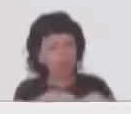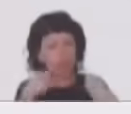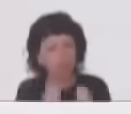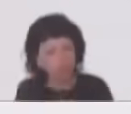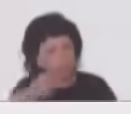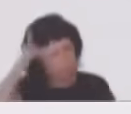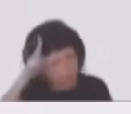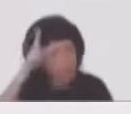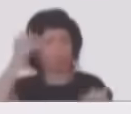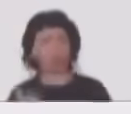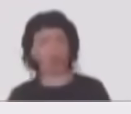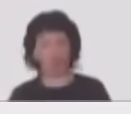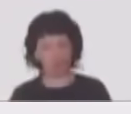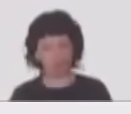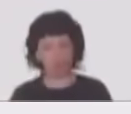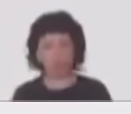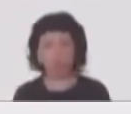resultados.